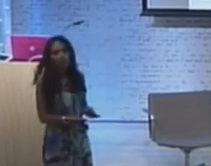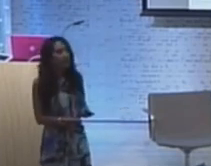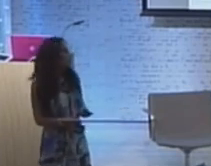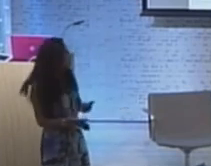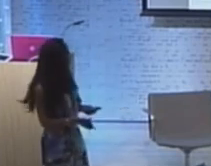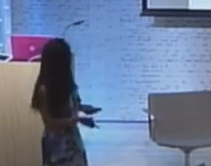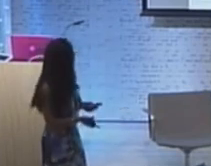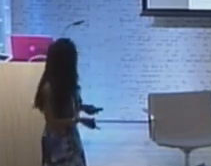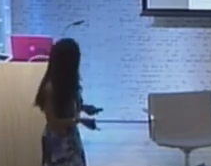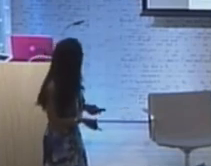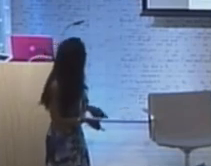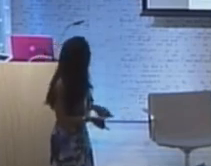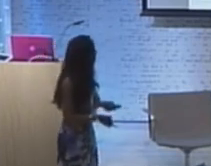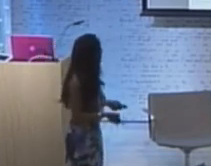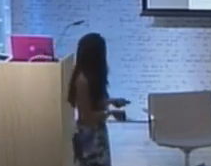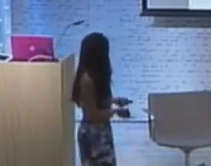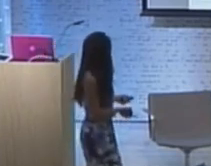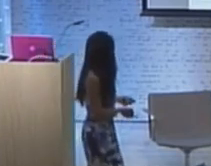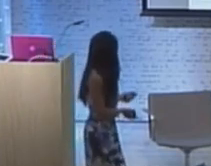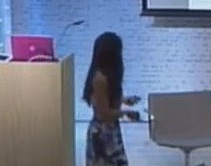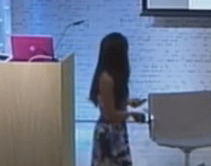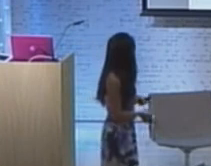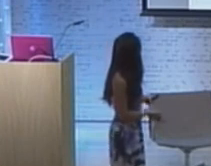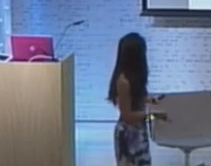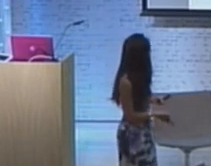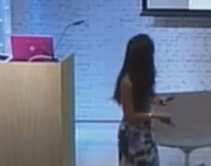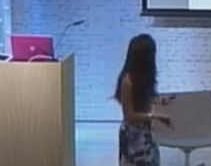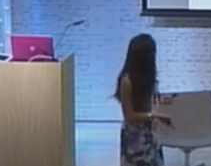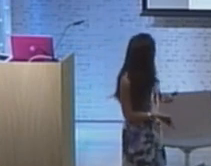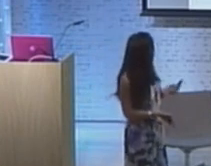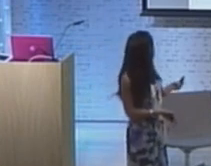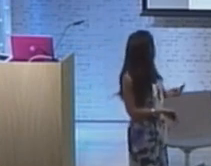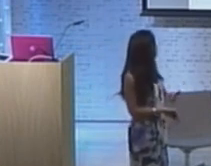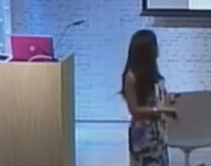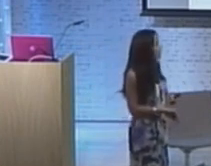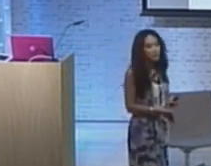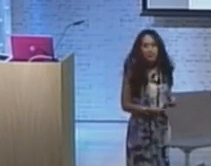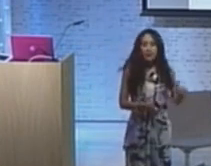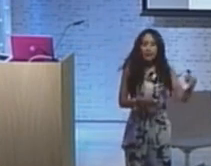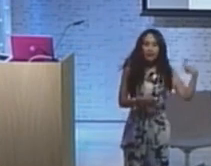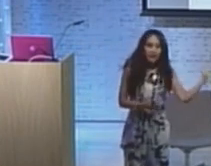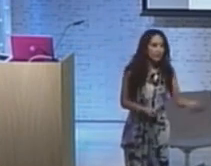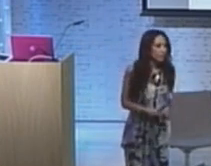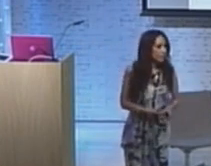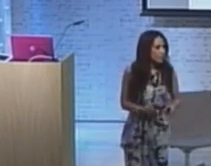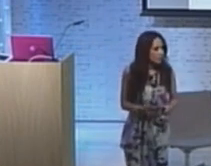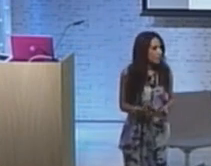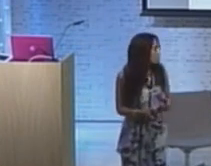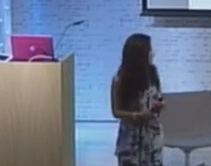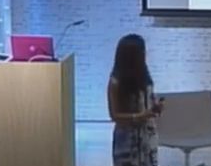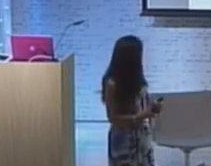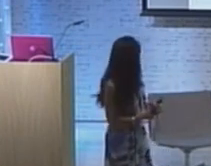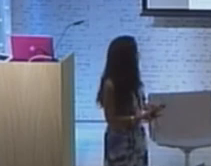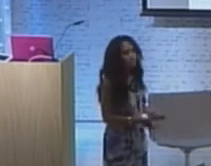la cultura y los valores universales prevalezcan como la base de una actual sociedad en